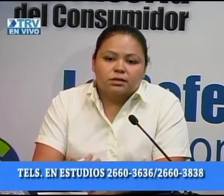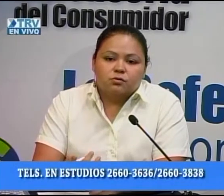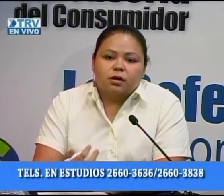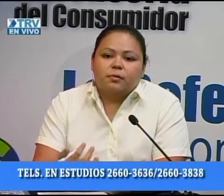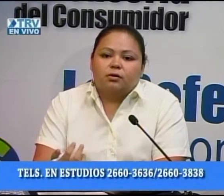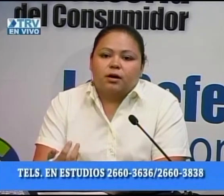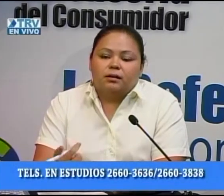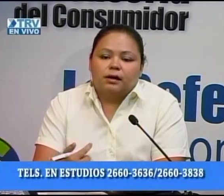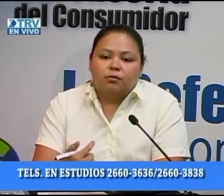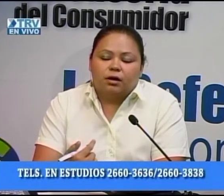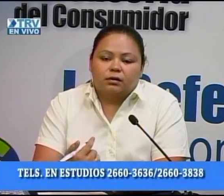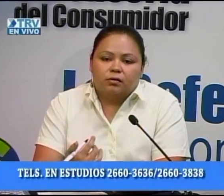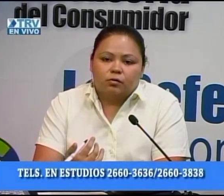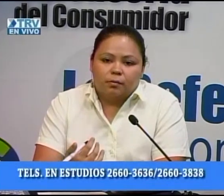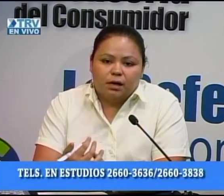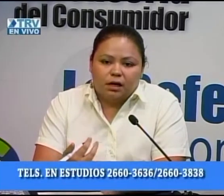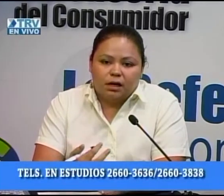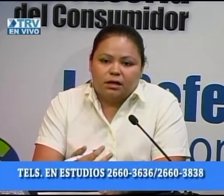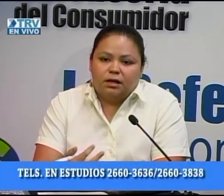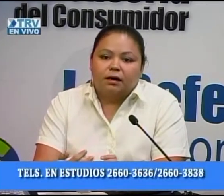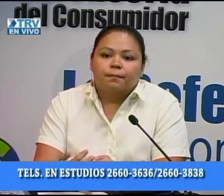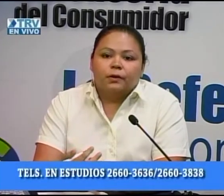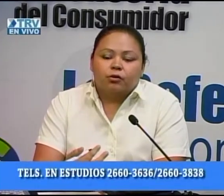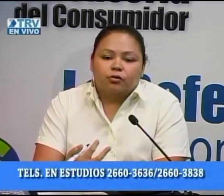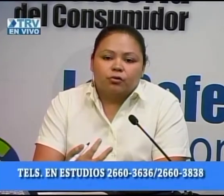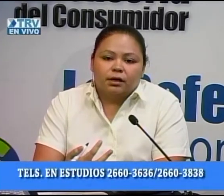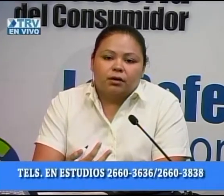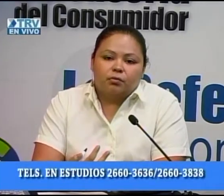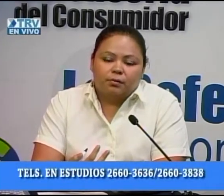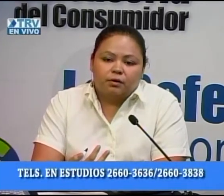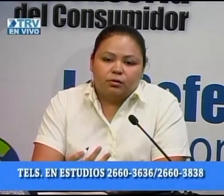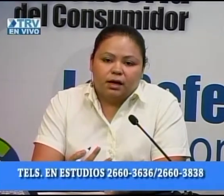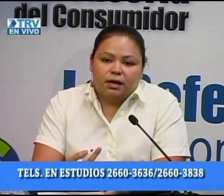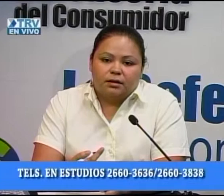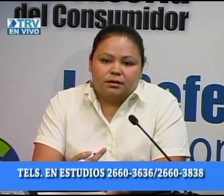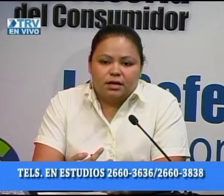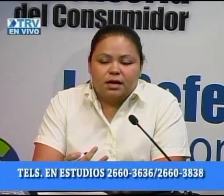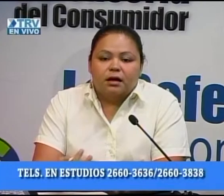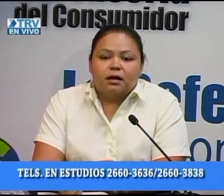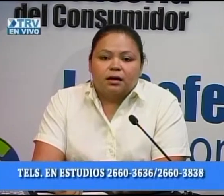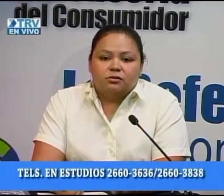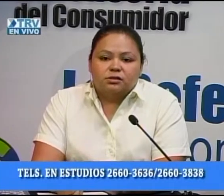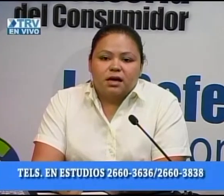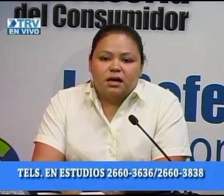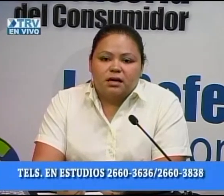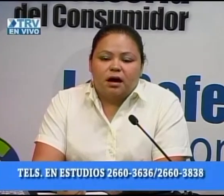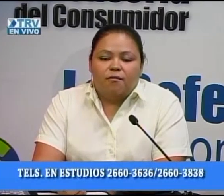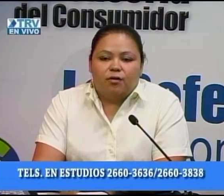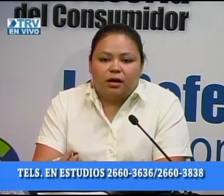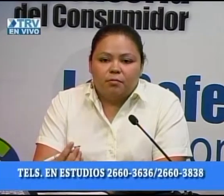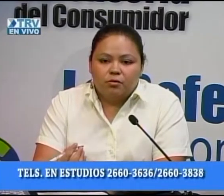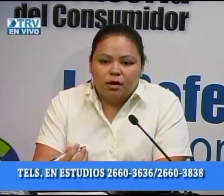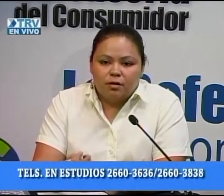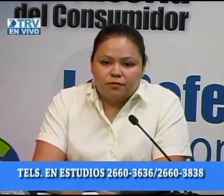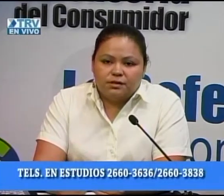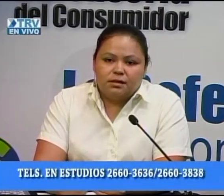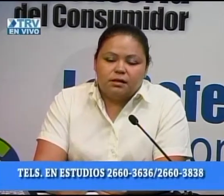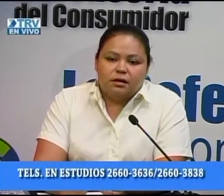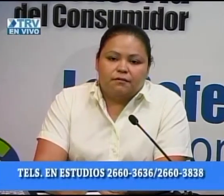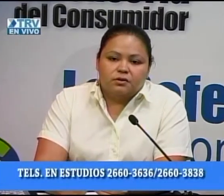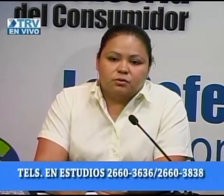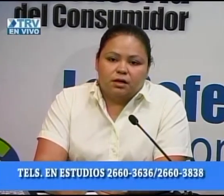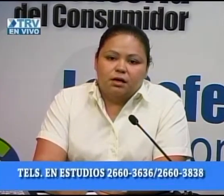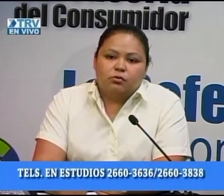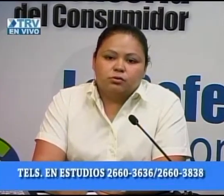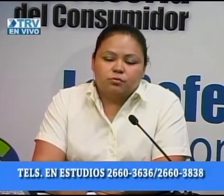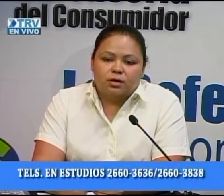nos resuelve, nos ha entregado un artículo de mala calidad, no nos quiere cumplir con la garantía, entonces ahí aboquémonos a la oficina de